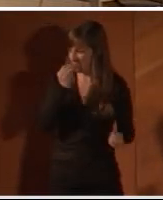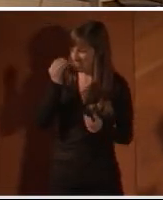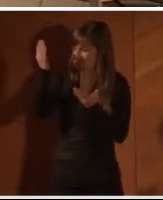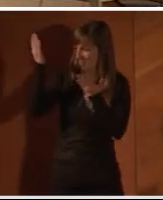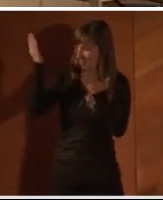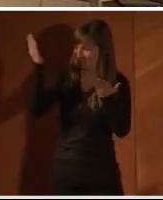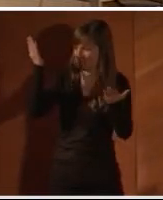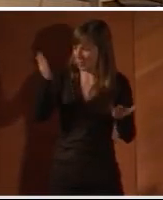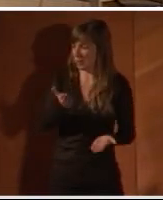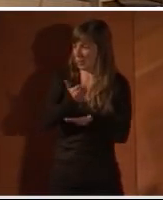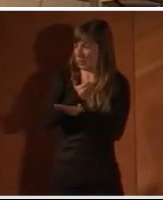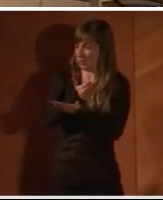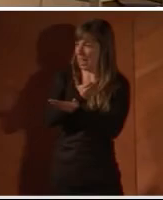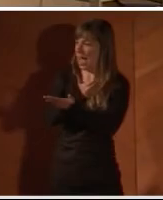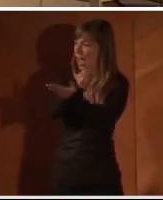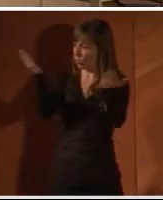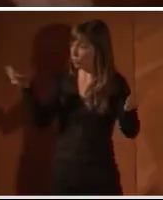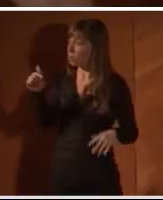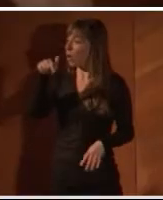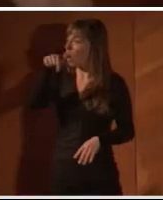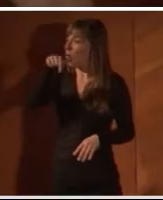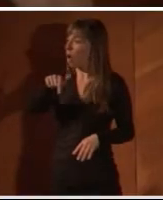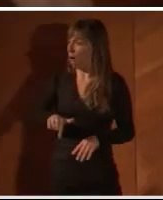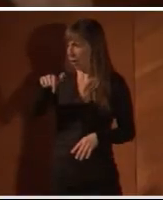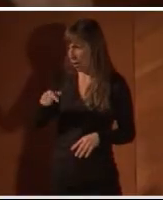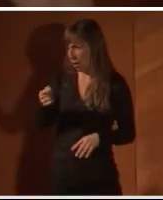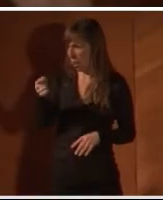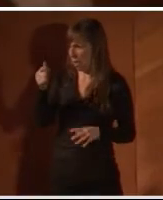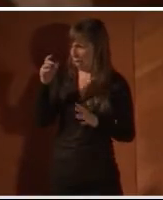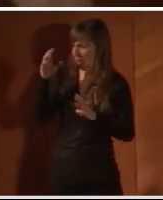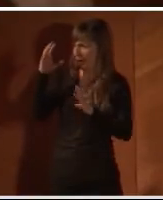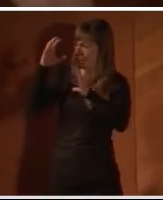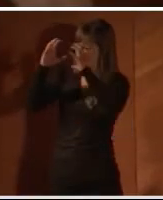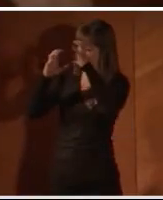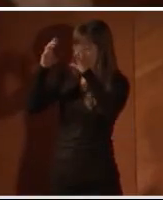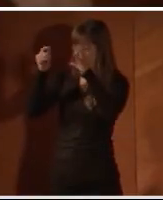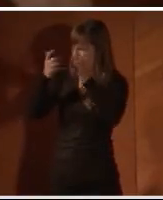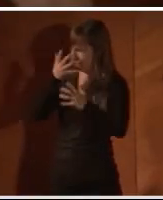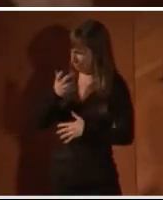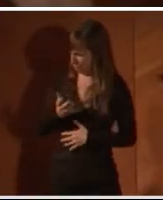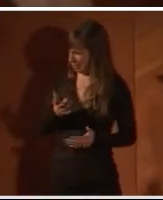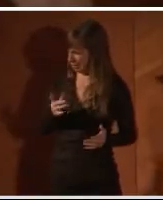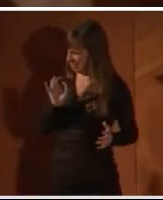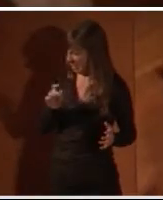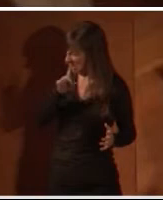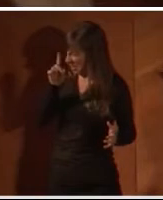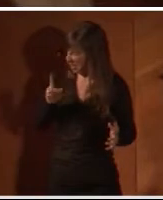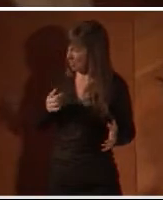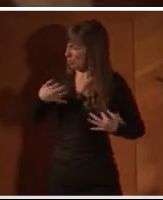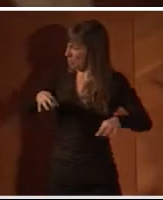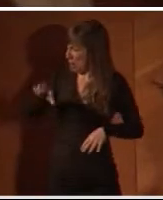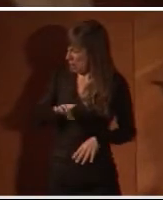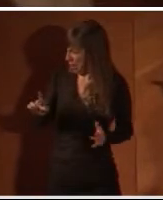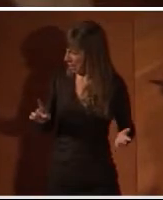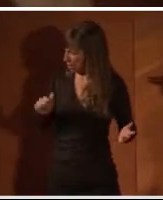Bienvenidos a todos en este día de niebla, que no es lo propio de Madrid con su cielo azul, aquí hoy estamos como envueltos en una